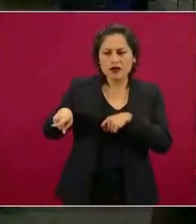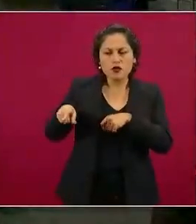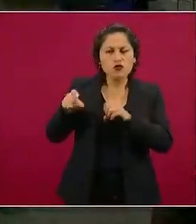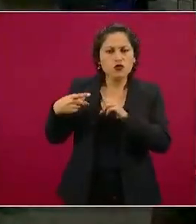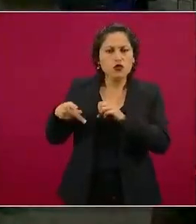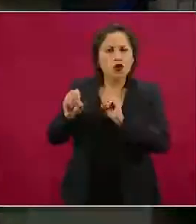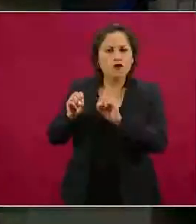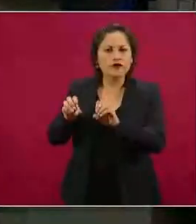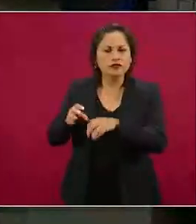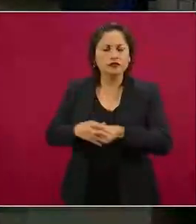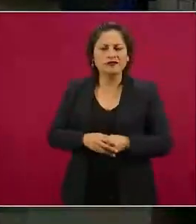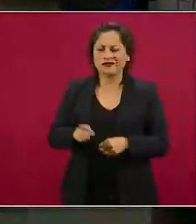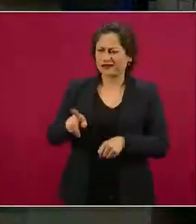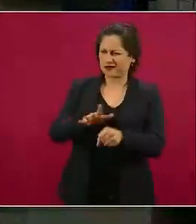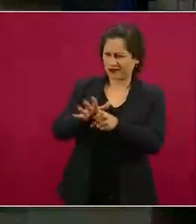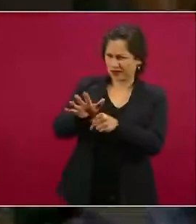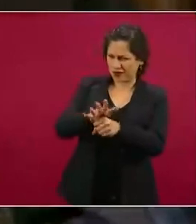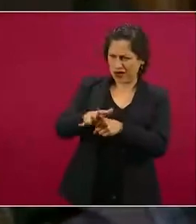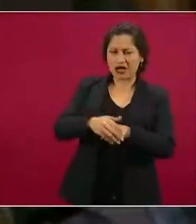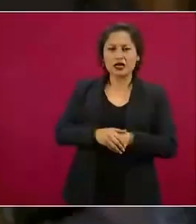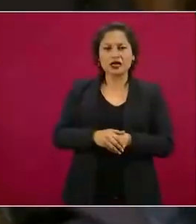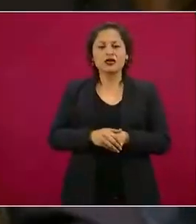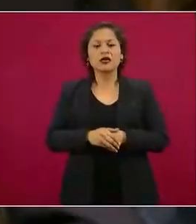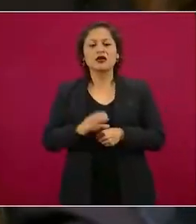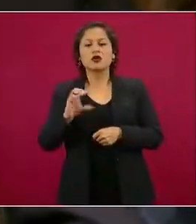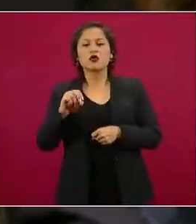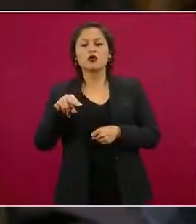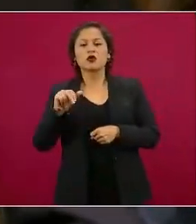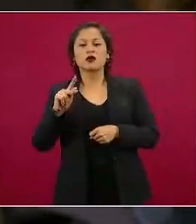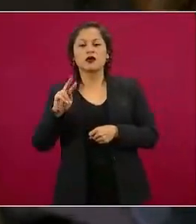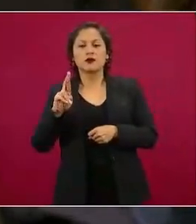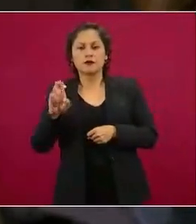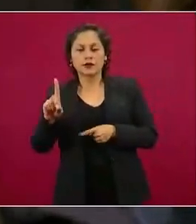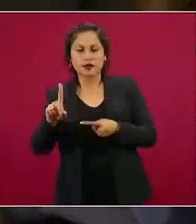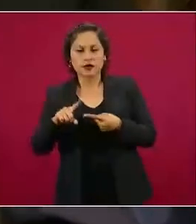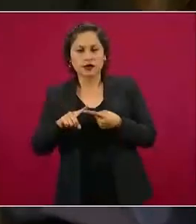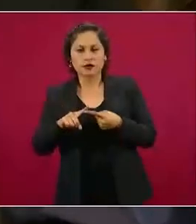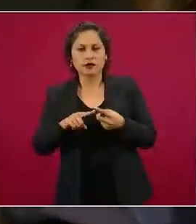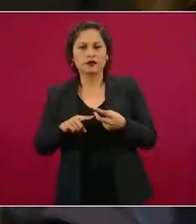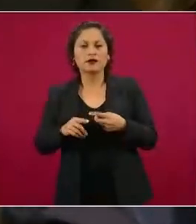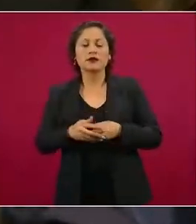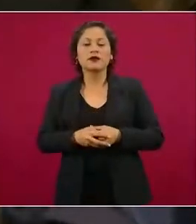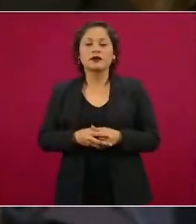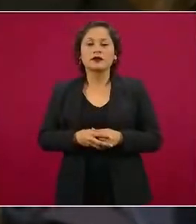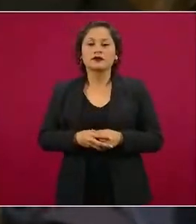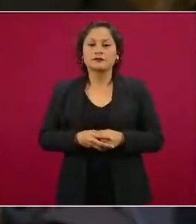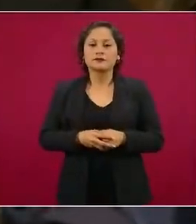¿Cuáles nombramientos? Los nombramientos de la CONAPRED y de la Comisión de Atención a Víctimas. Ya